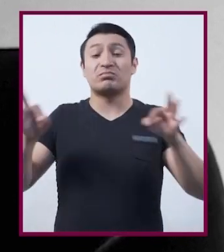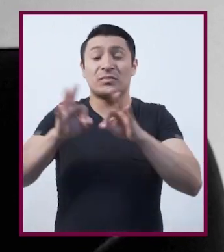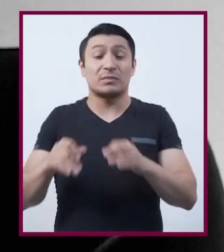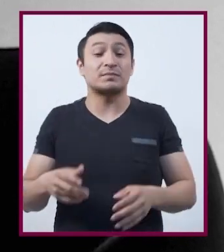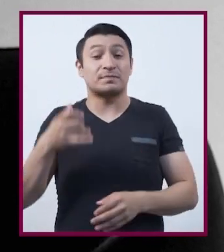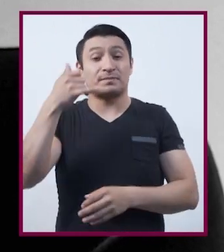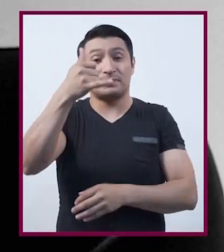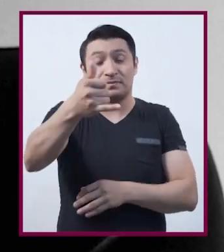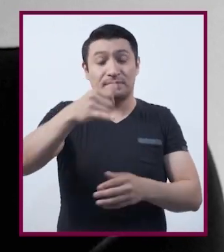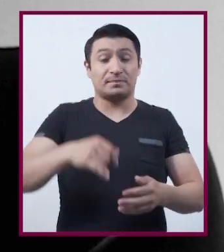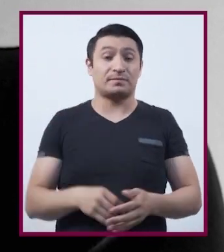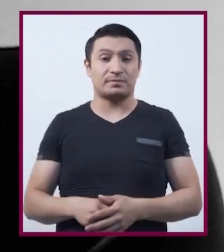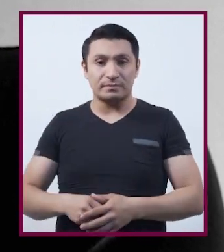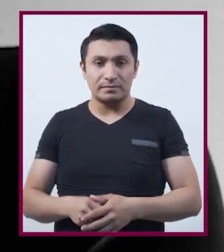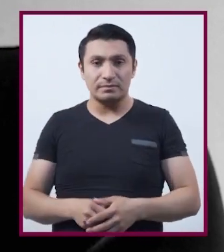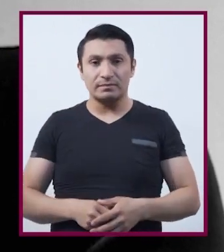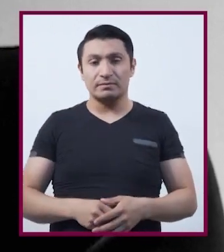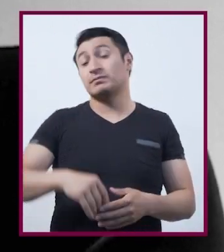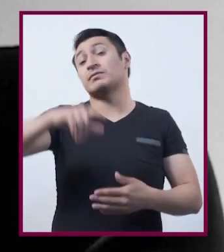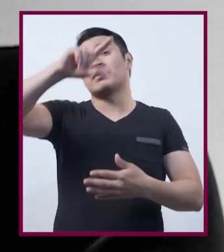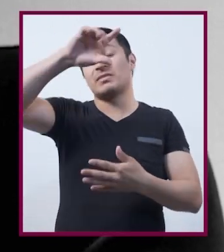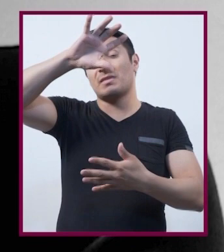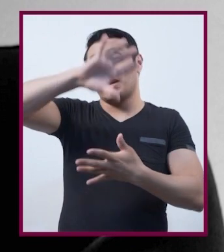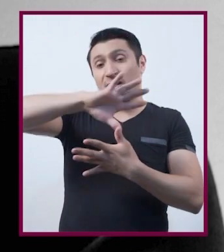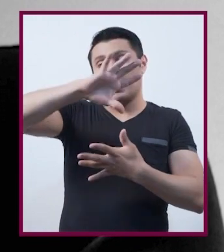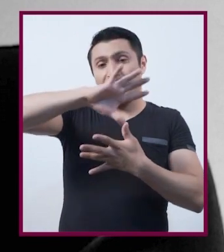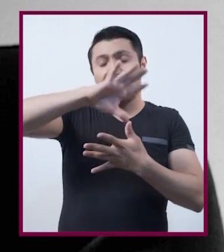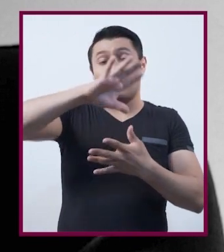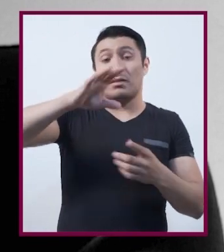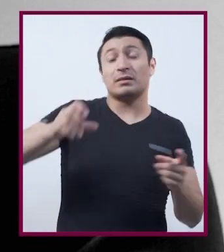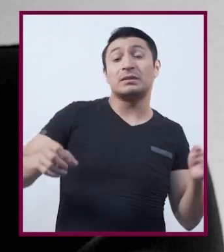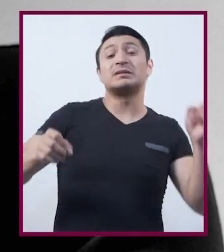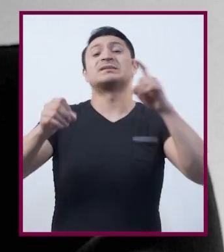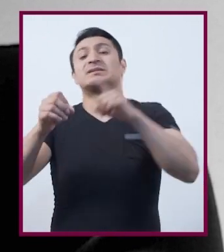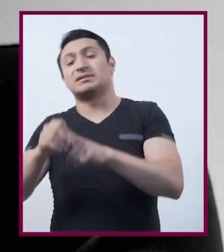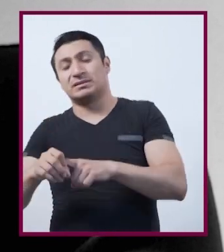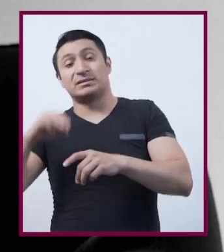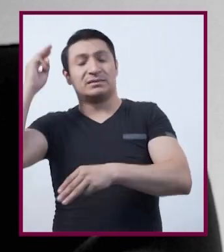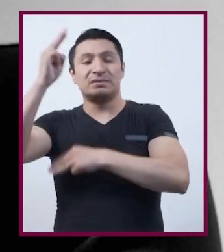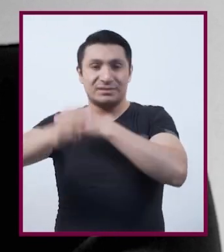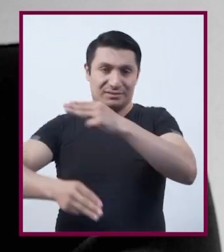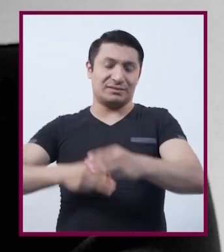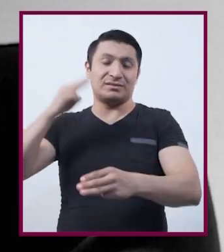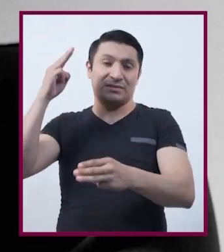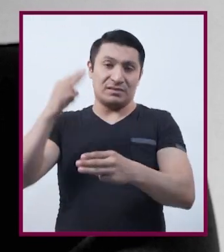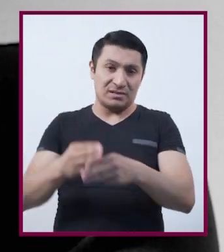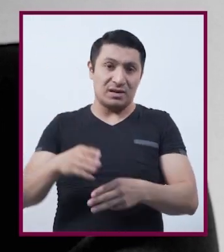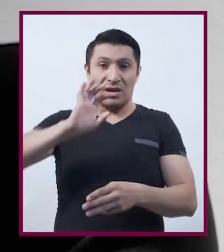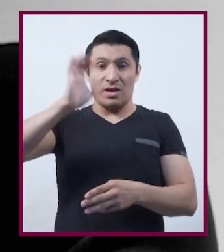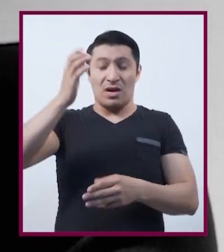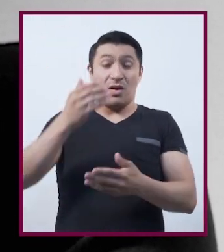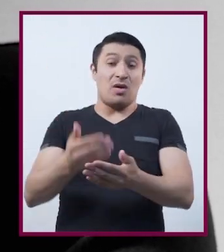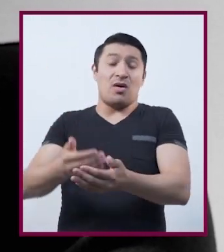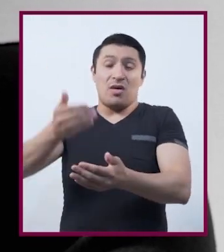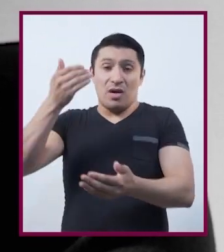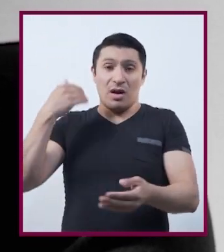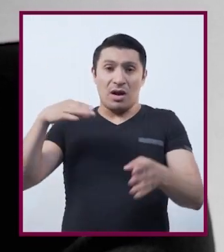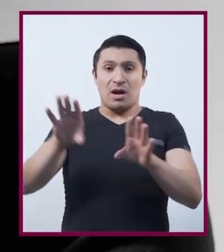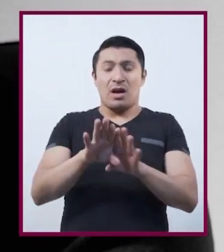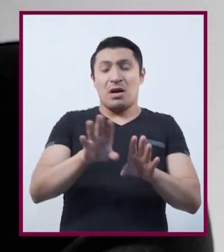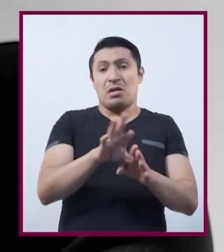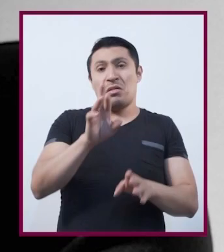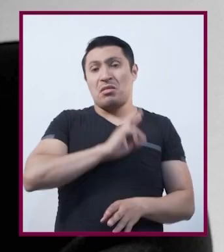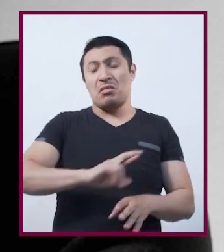incorporara al resto del mundo cuando estaba en un momento particularmente importante de transición al modo